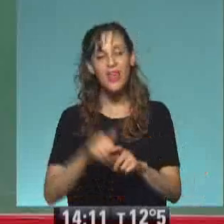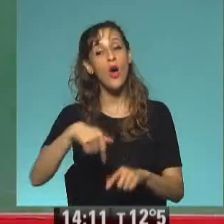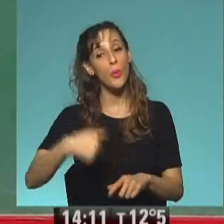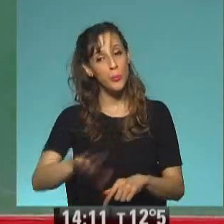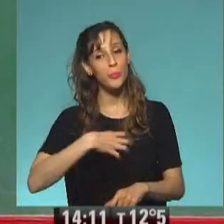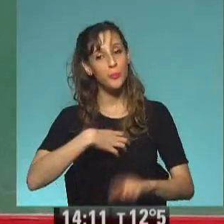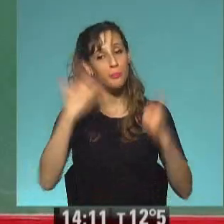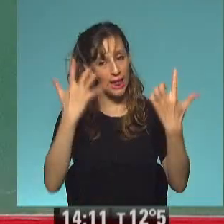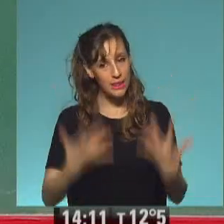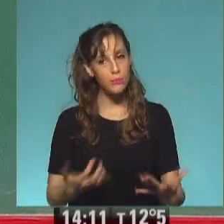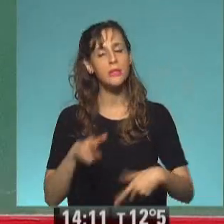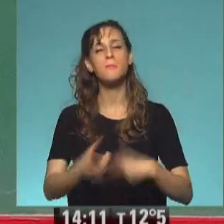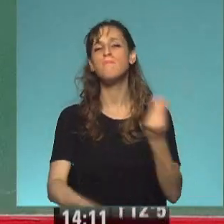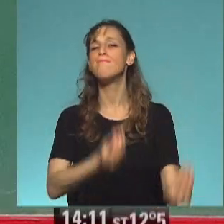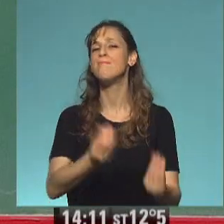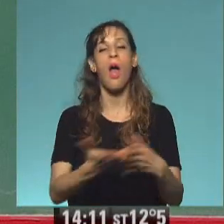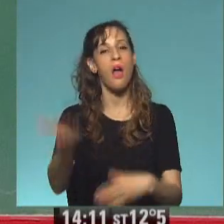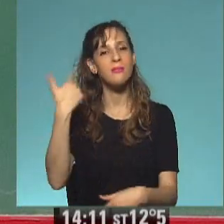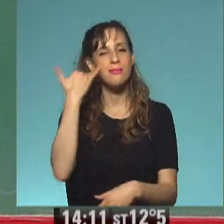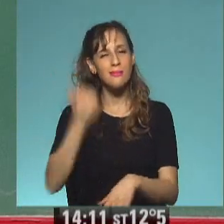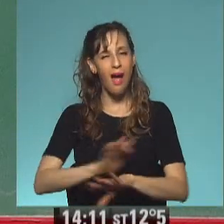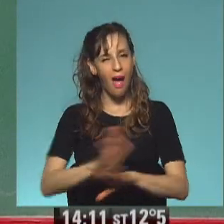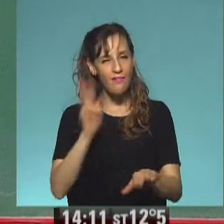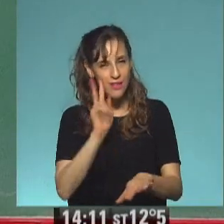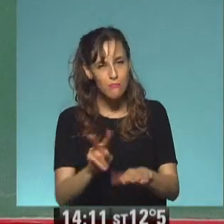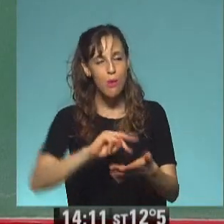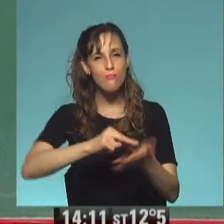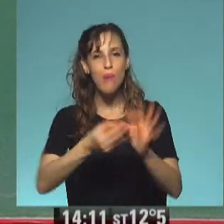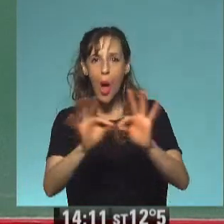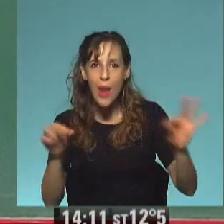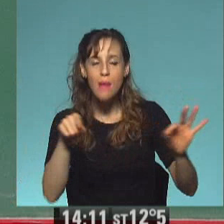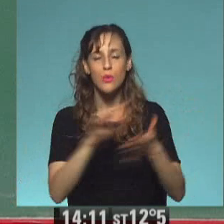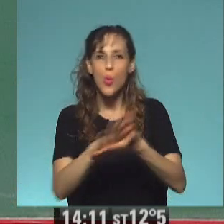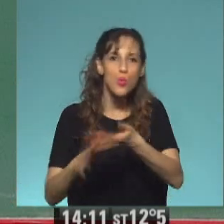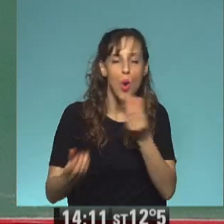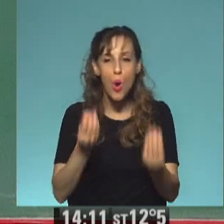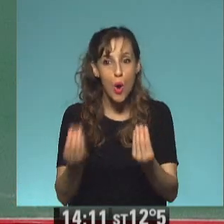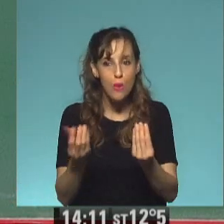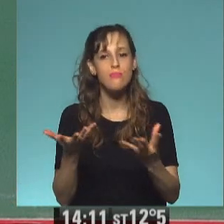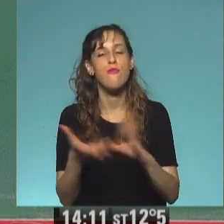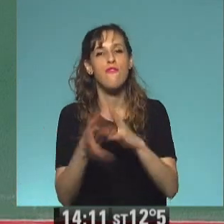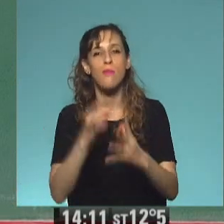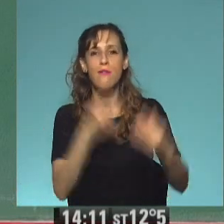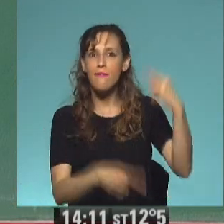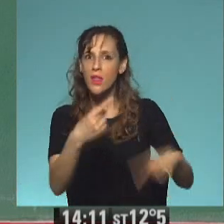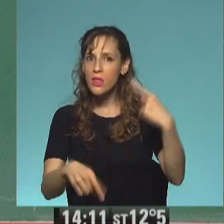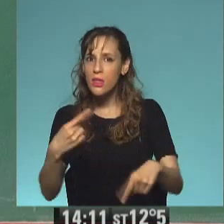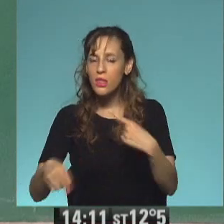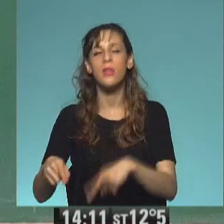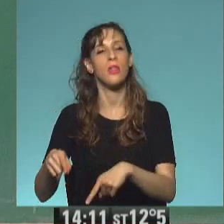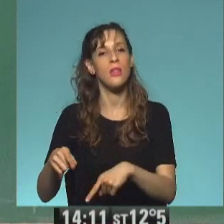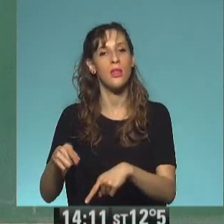la clase de matemáticas recordando que ayer resolvimos problemas de coleccionistas y vimos cómo distintas maneras